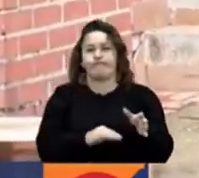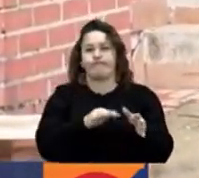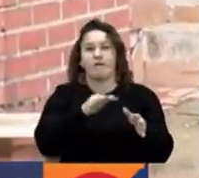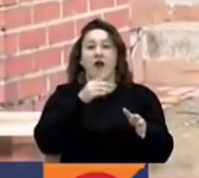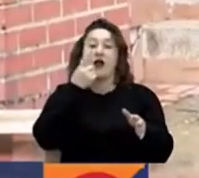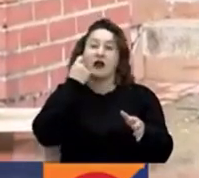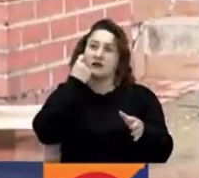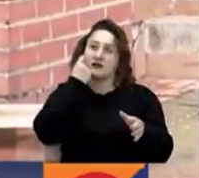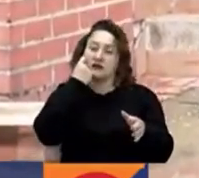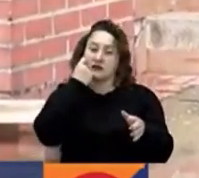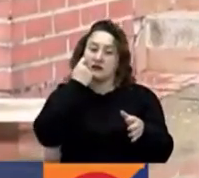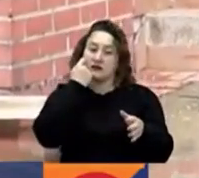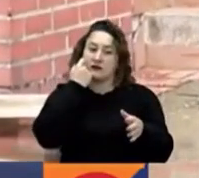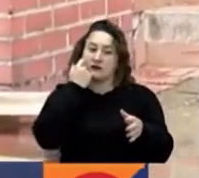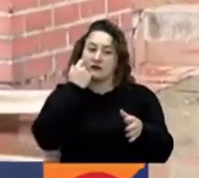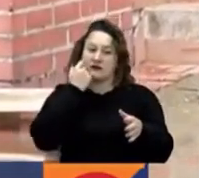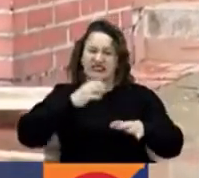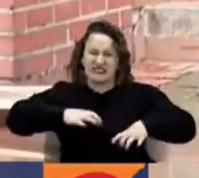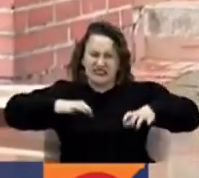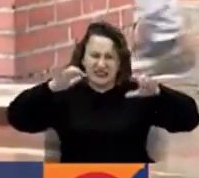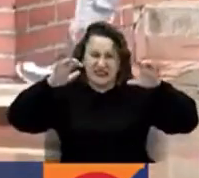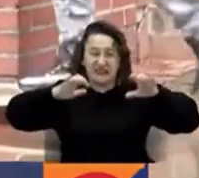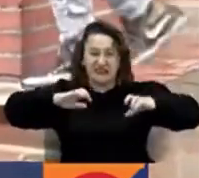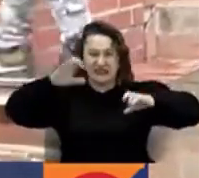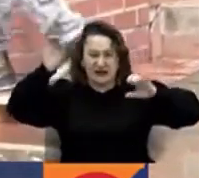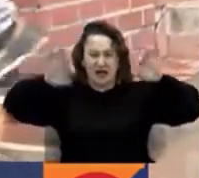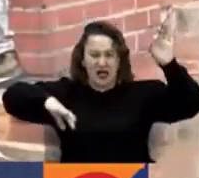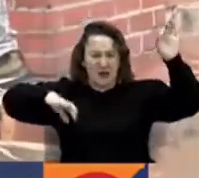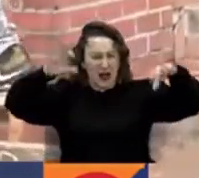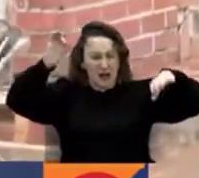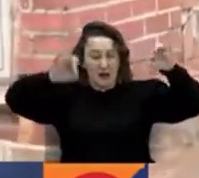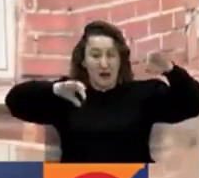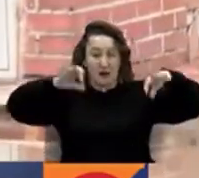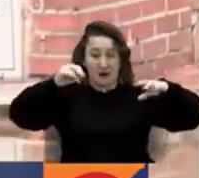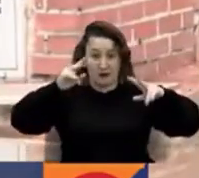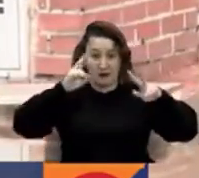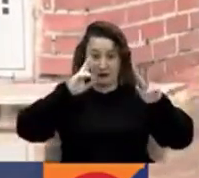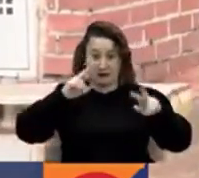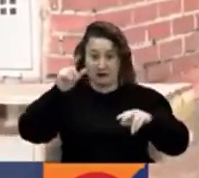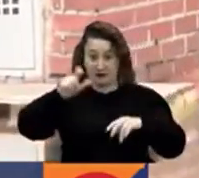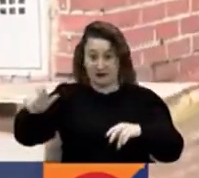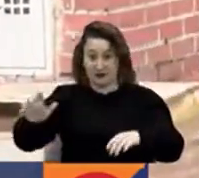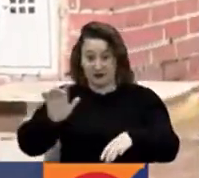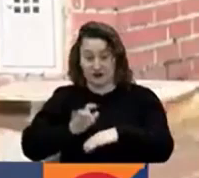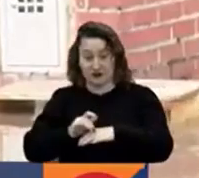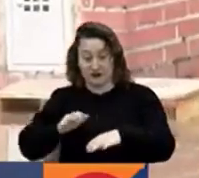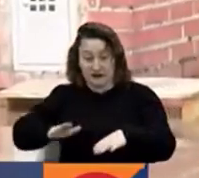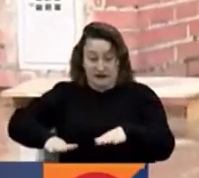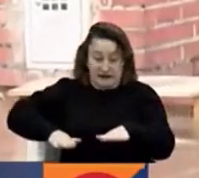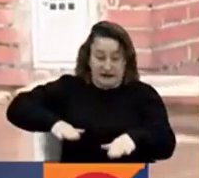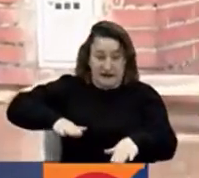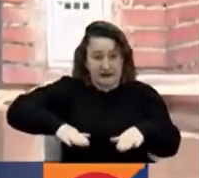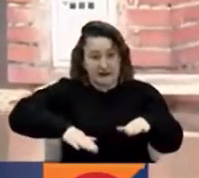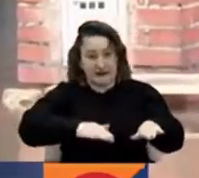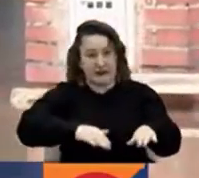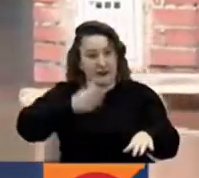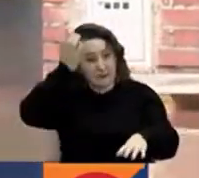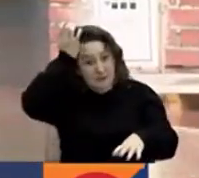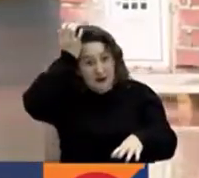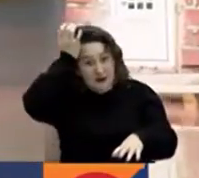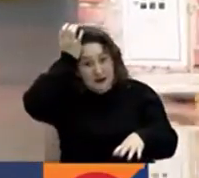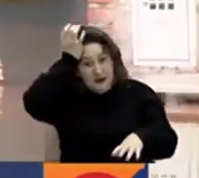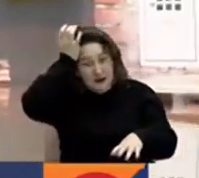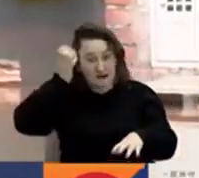últimas horas, la fuerte granizada y los fuertes aguaceros. Mire cómo tienen que hacer las personas para poder pasar, tuvieron que poner unas piedras improvisadas para